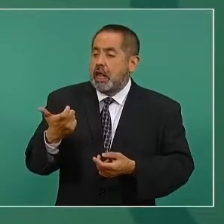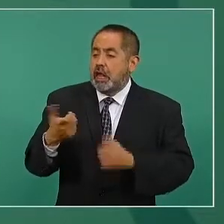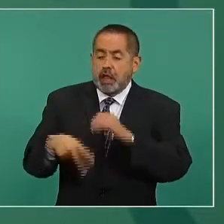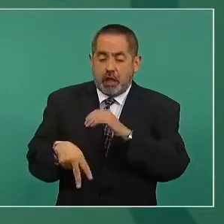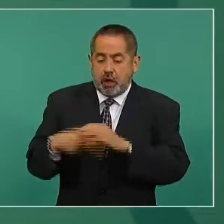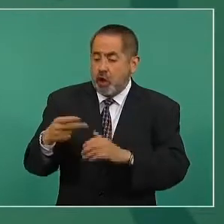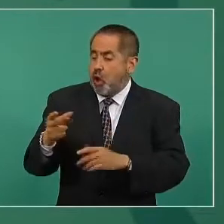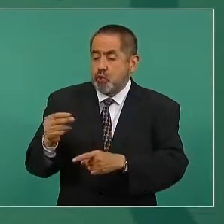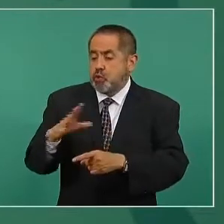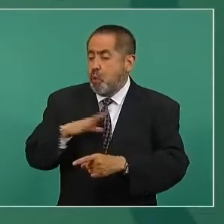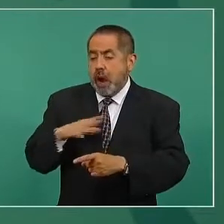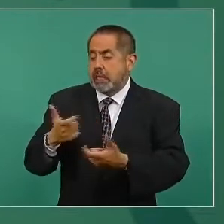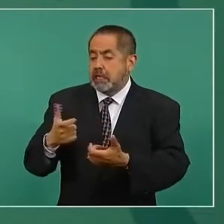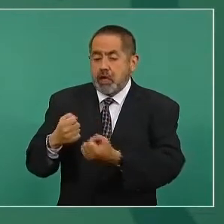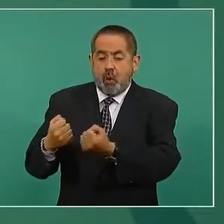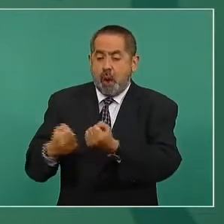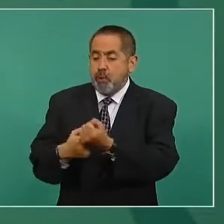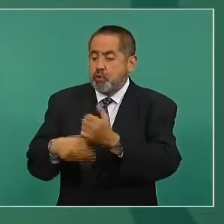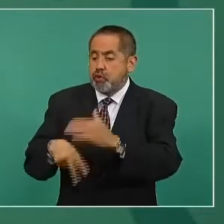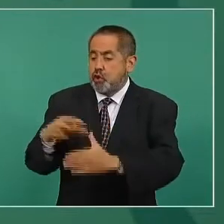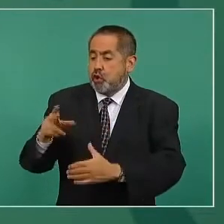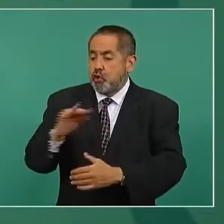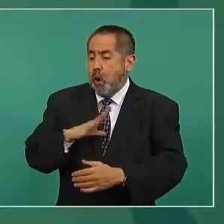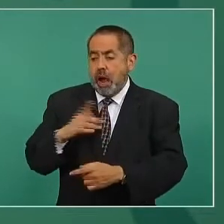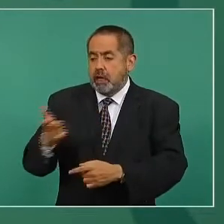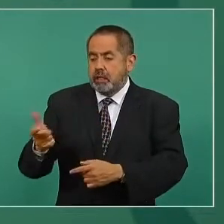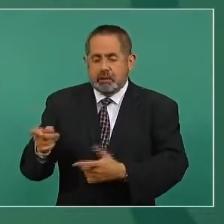solvencia económica.